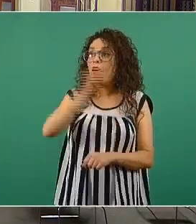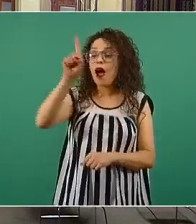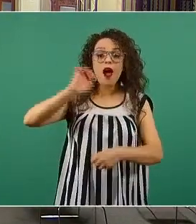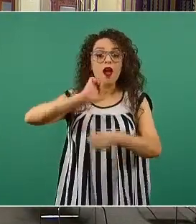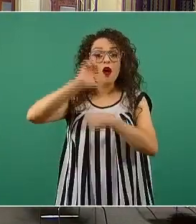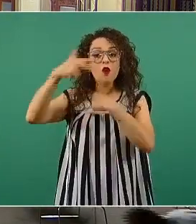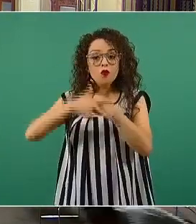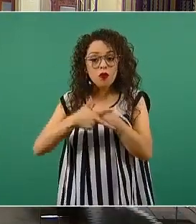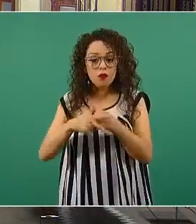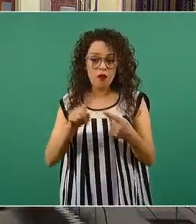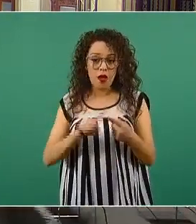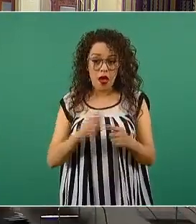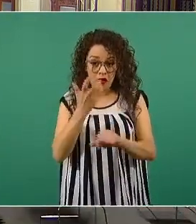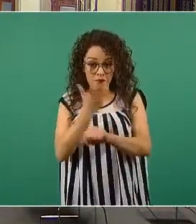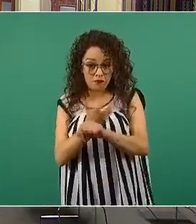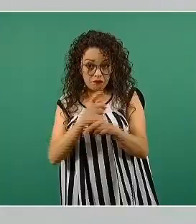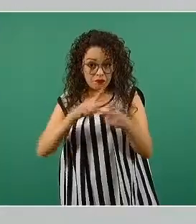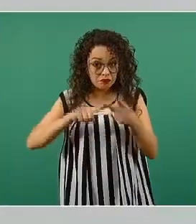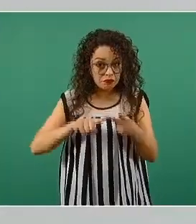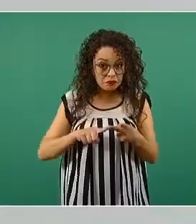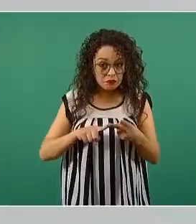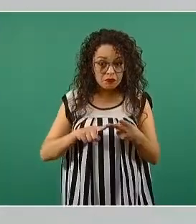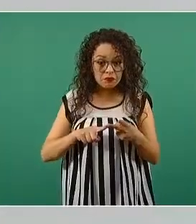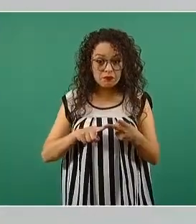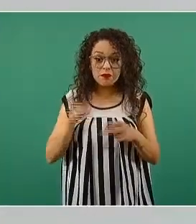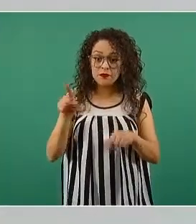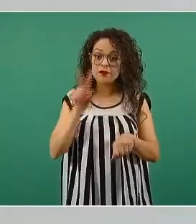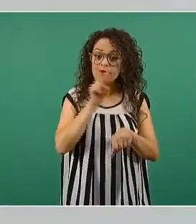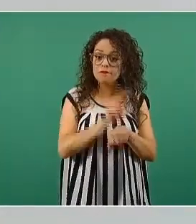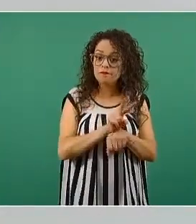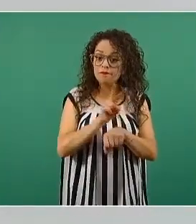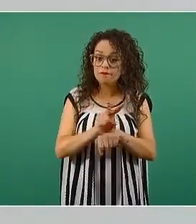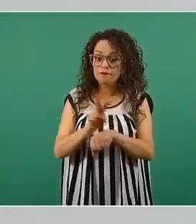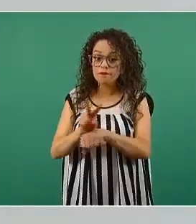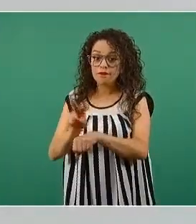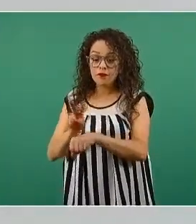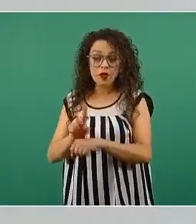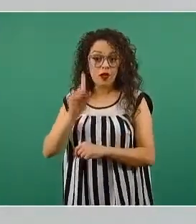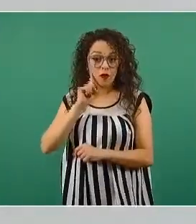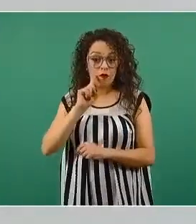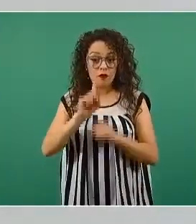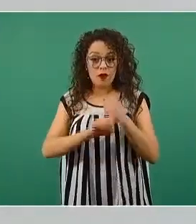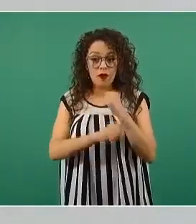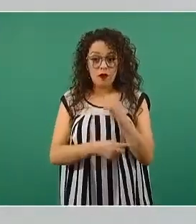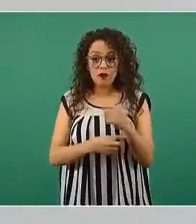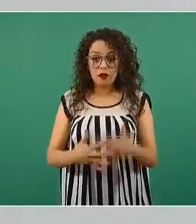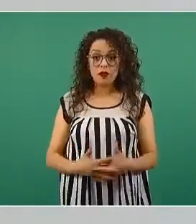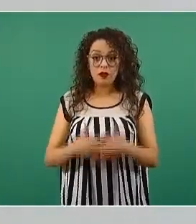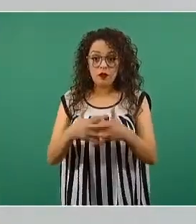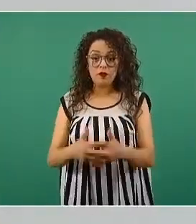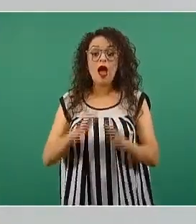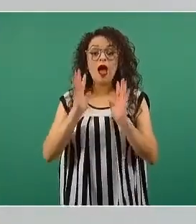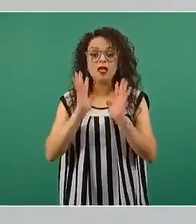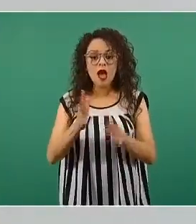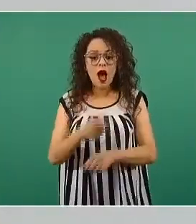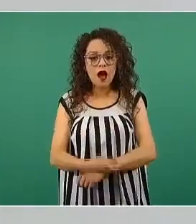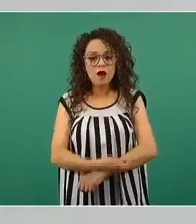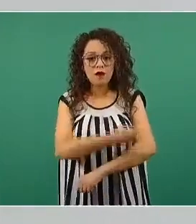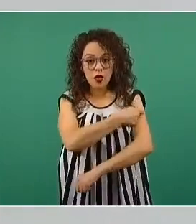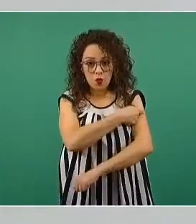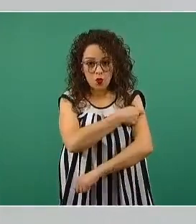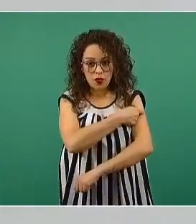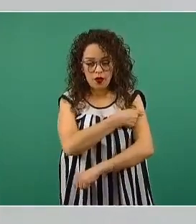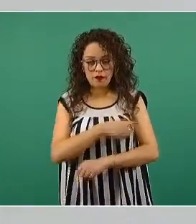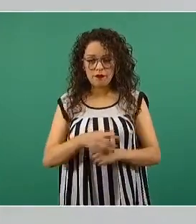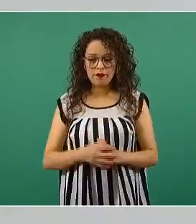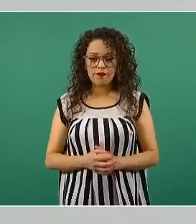los Estados Unidos. La farmacovigilancia de la mujer embarazada vacunada. Aquí lo que se está haciendo